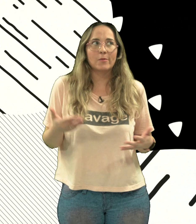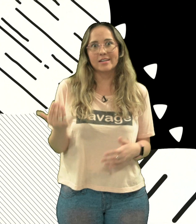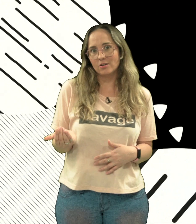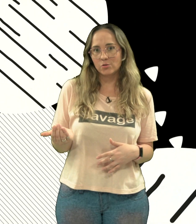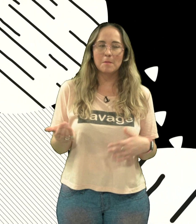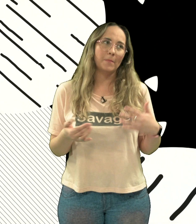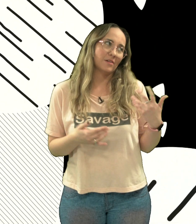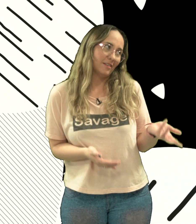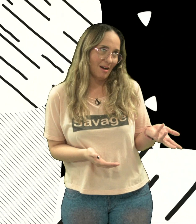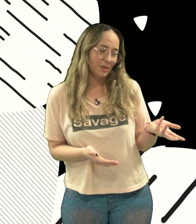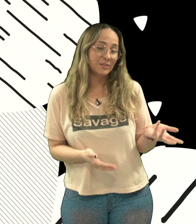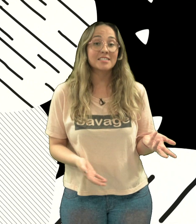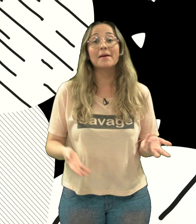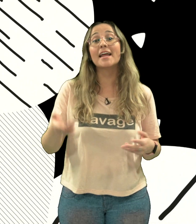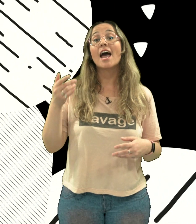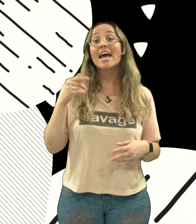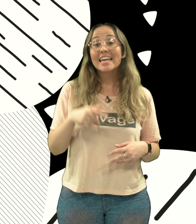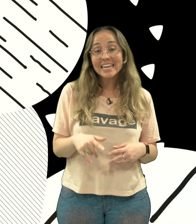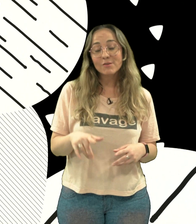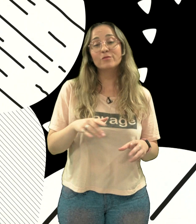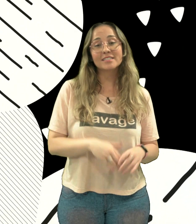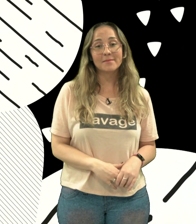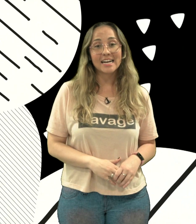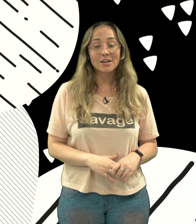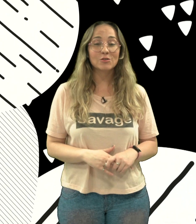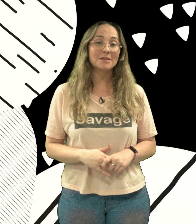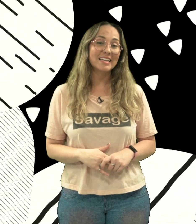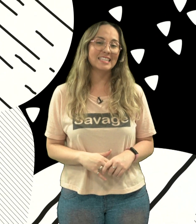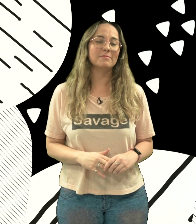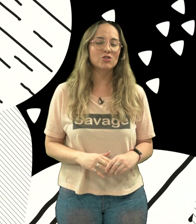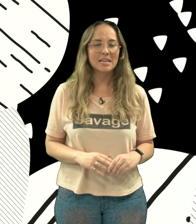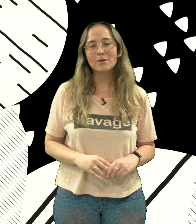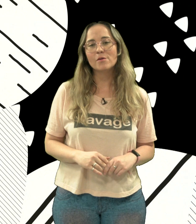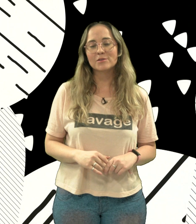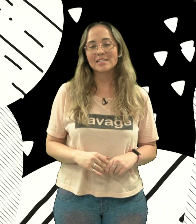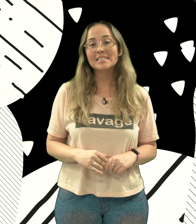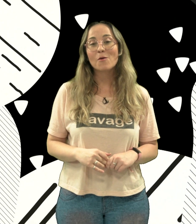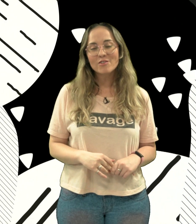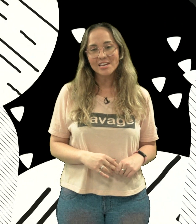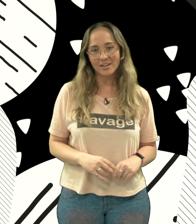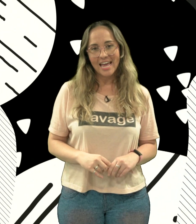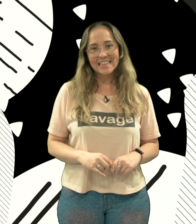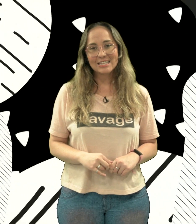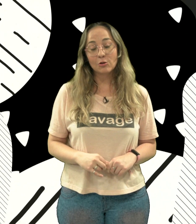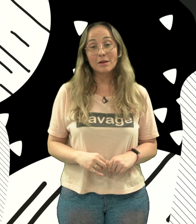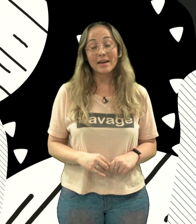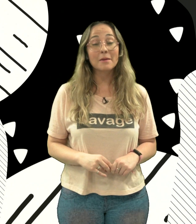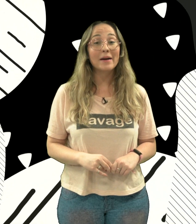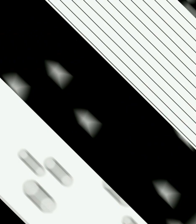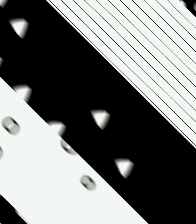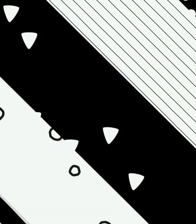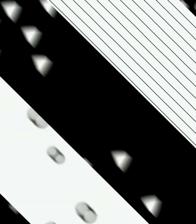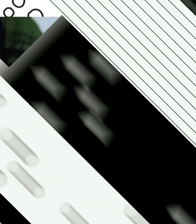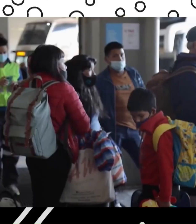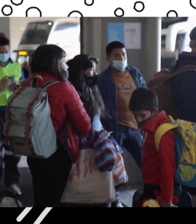largo, porque ayer no estuvimos porque estábamos de fin de semana. Y un fin de semana largo donde más de 3 millones y medio de personas se movieron dentro del país